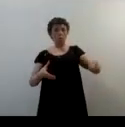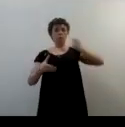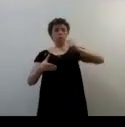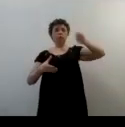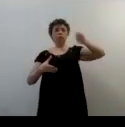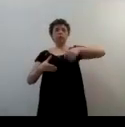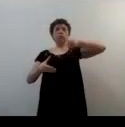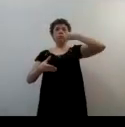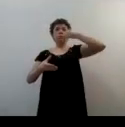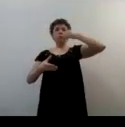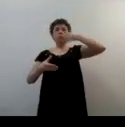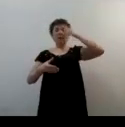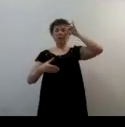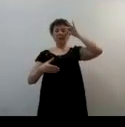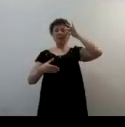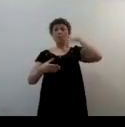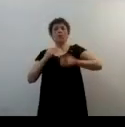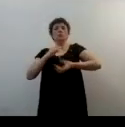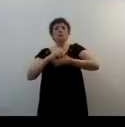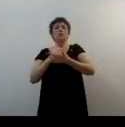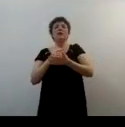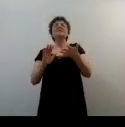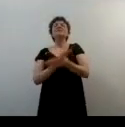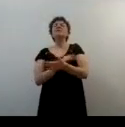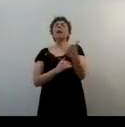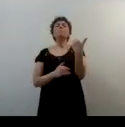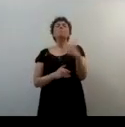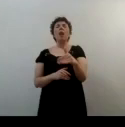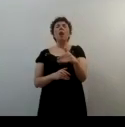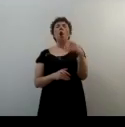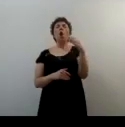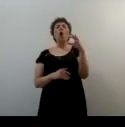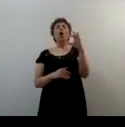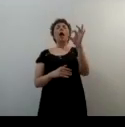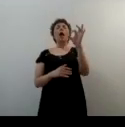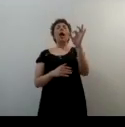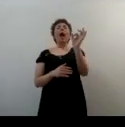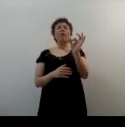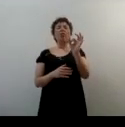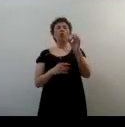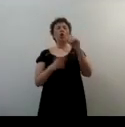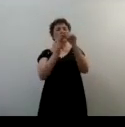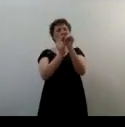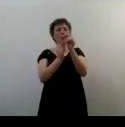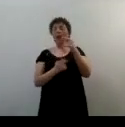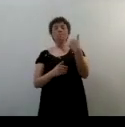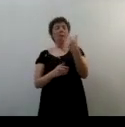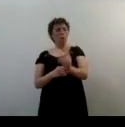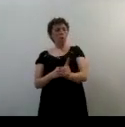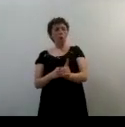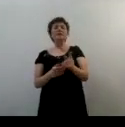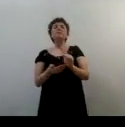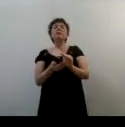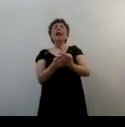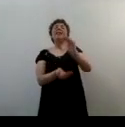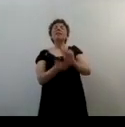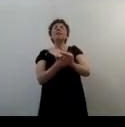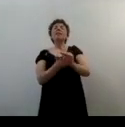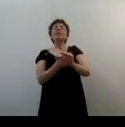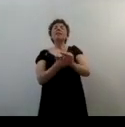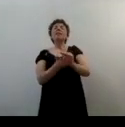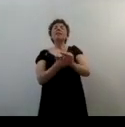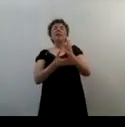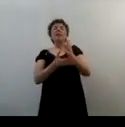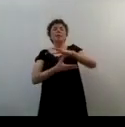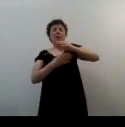Entonces, ¿eso qué quiere decir? Que no es malo comer legumbre, que hay que adaptar la cantidad, sí, que hay que introducirla poquito a poco,